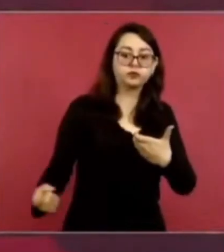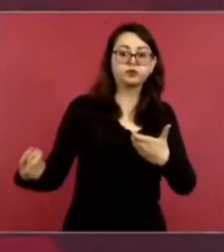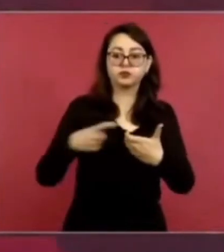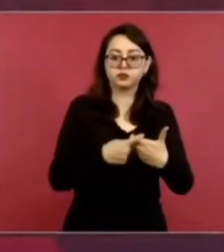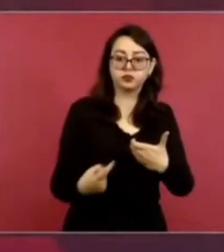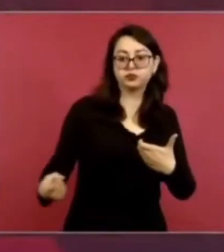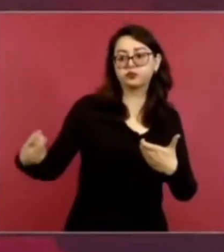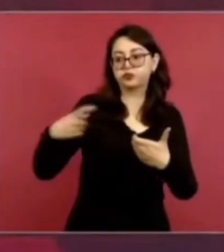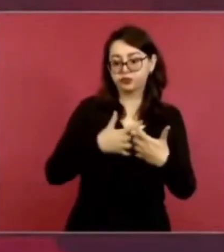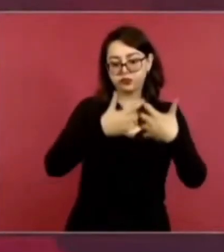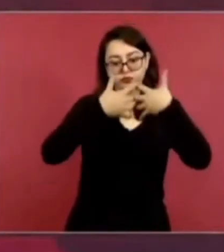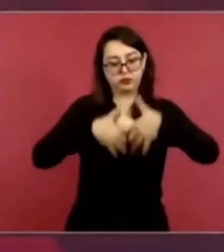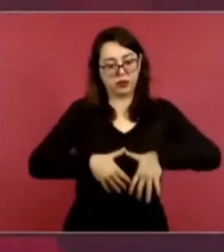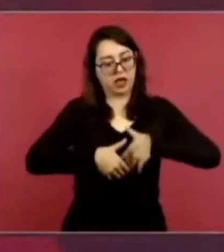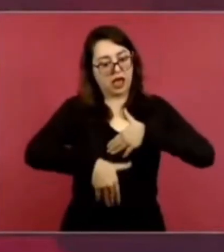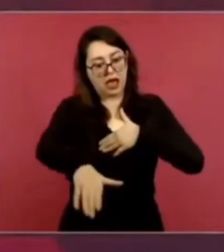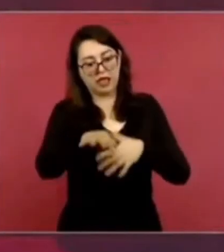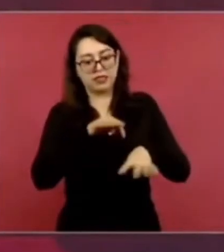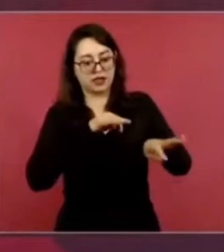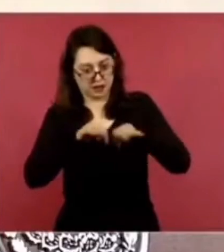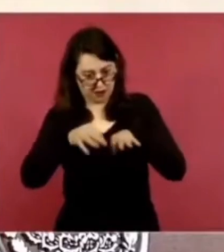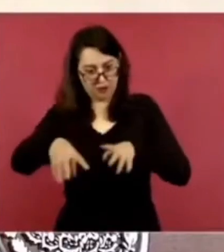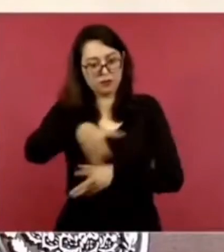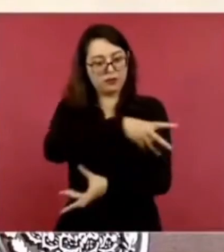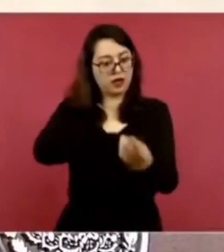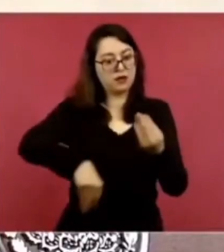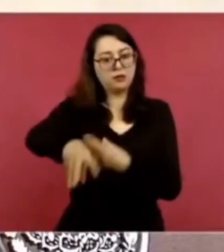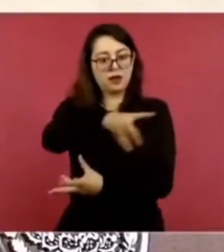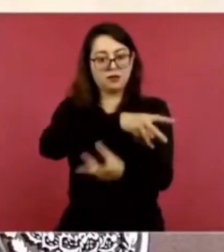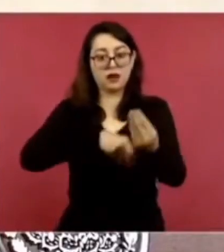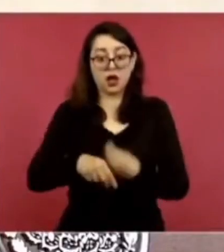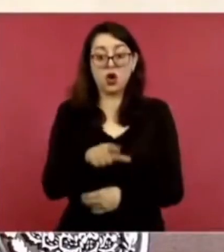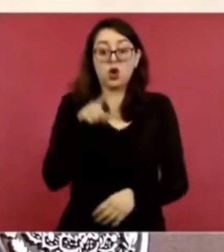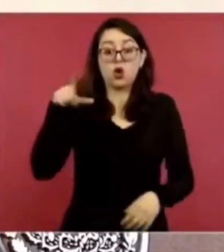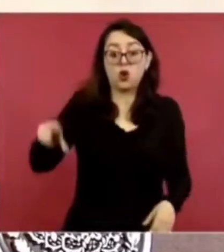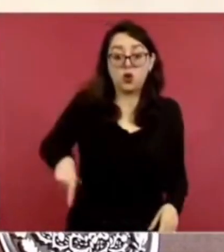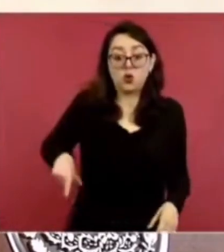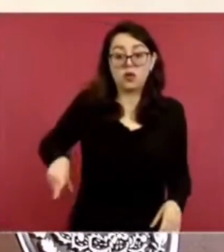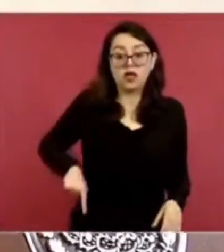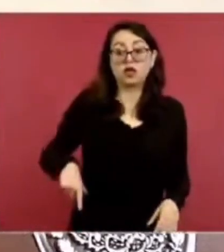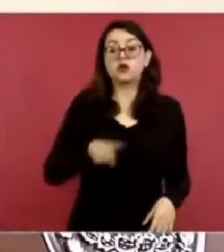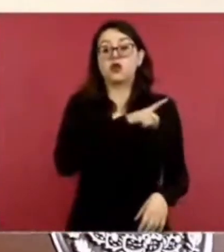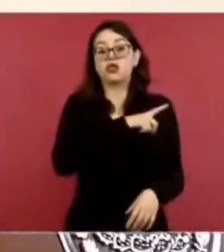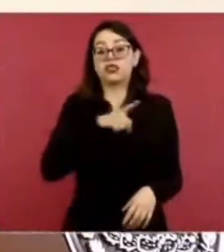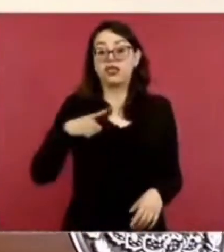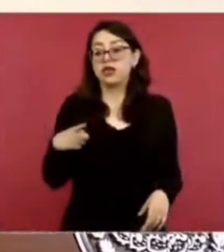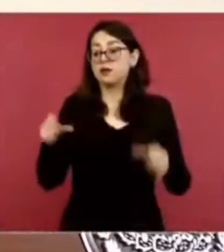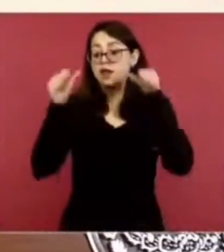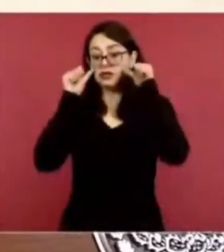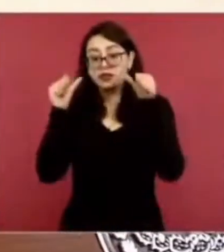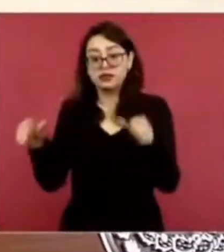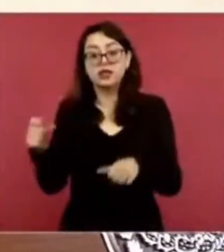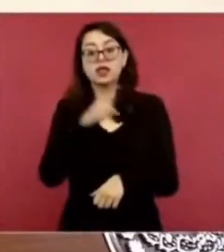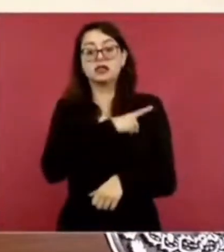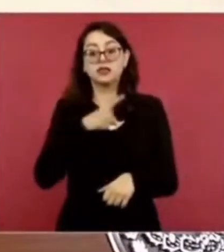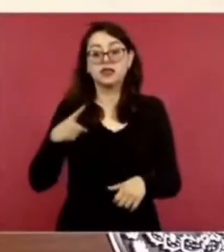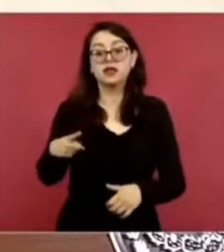es el Estado. Y eso es lo que tenemos que seguir haciendo.